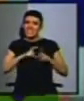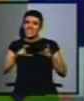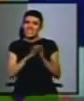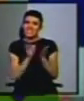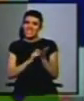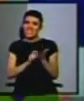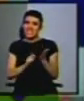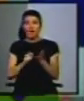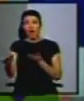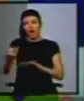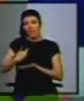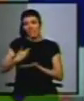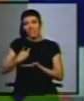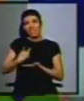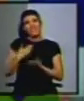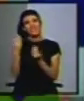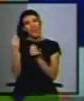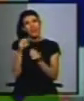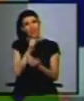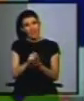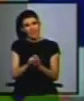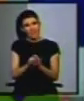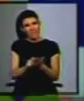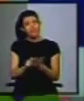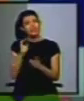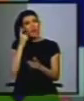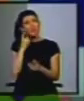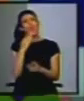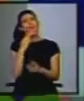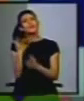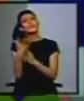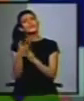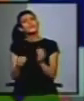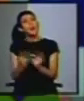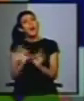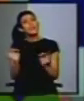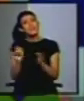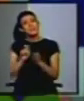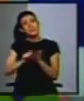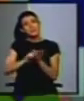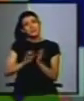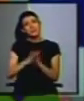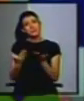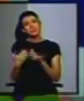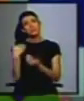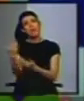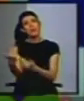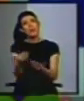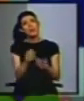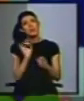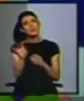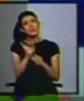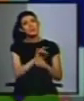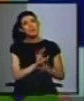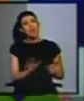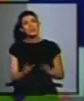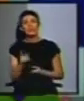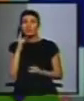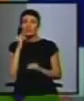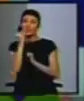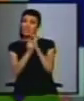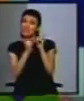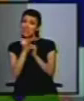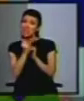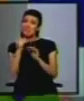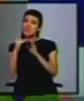Eran otros tiempos. Eran otros tiempos. ¿Y recuerdan cuándo dejaron de hacerlo? Probablemente cuando apareció Internet, con los mails. Con los en mails.